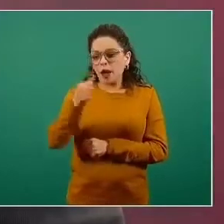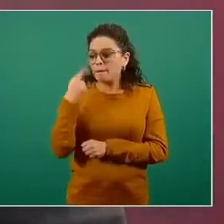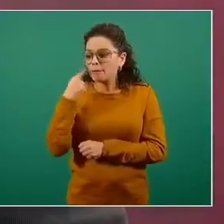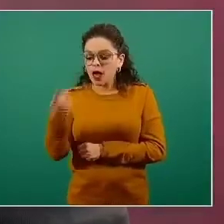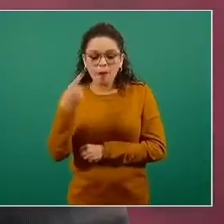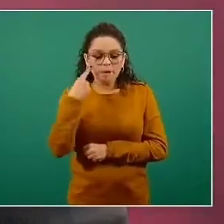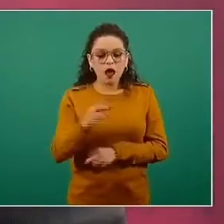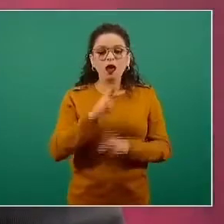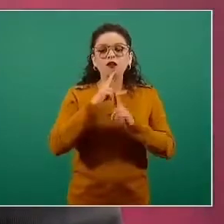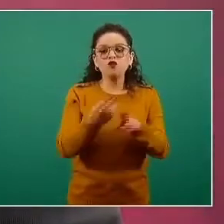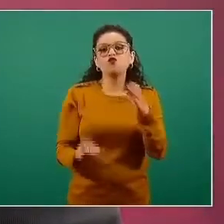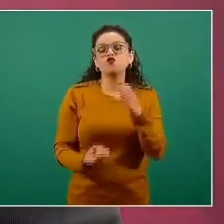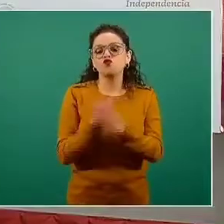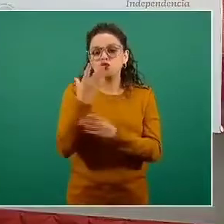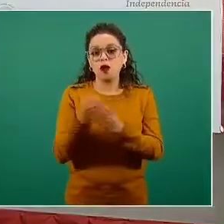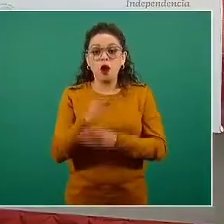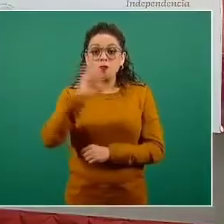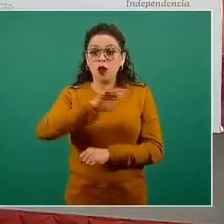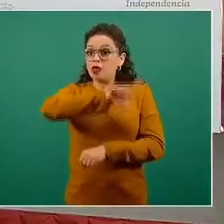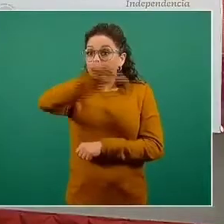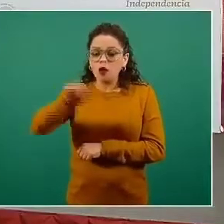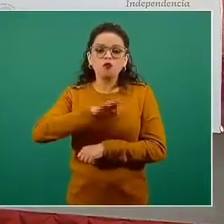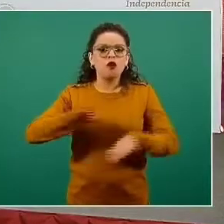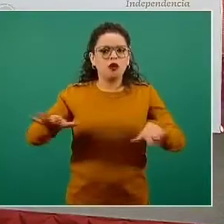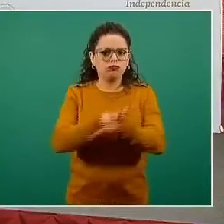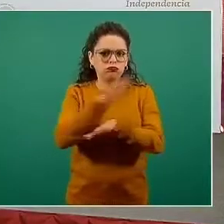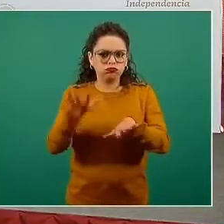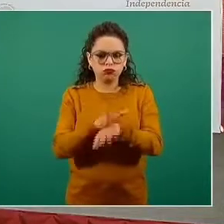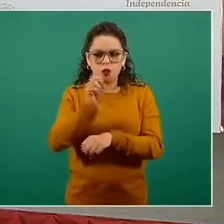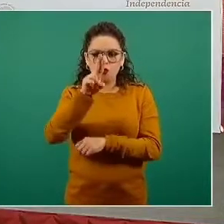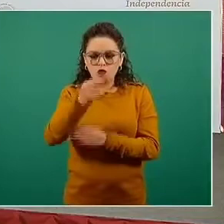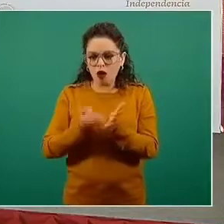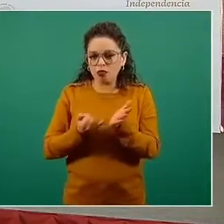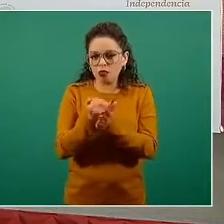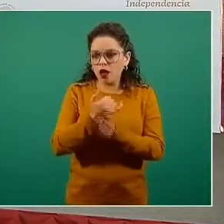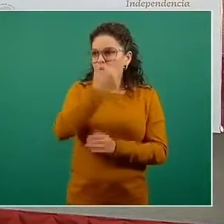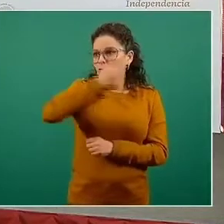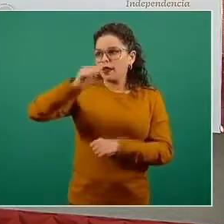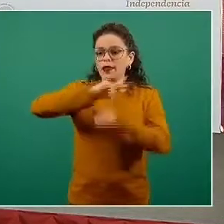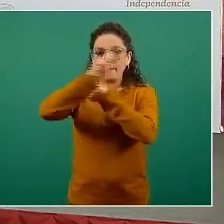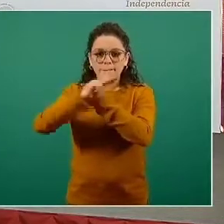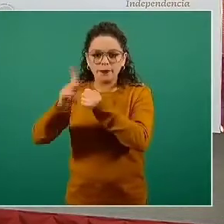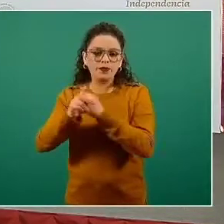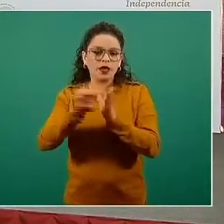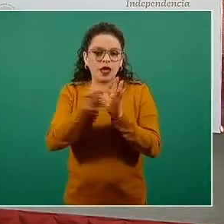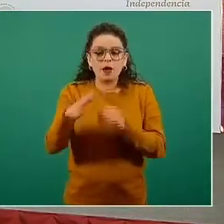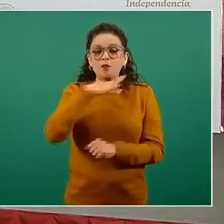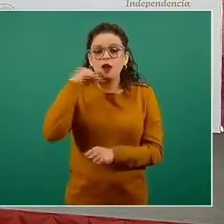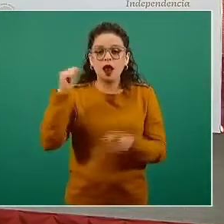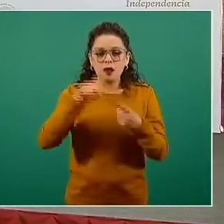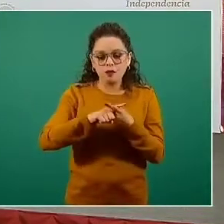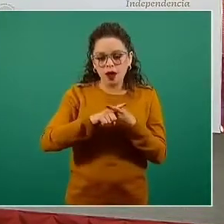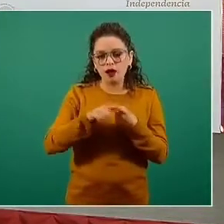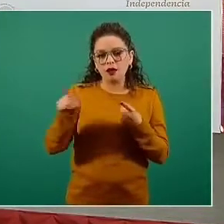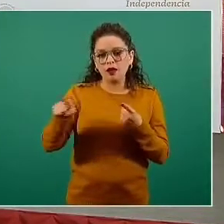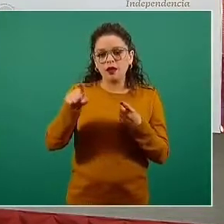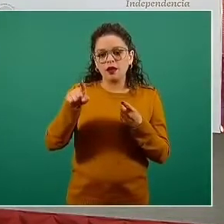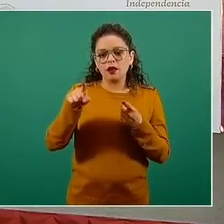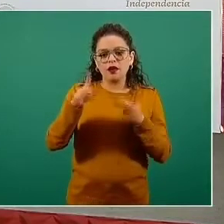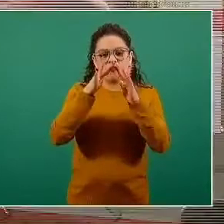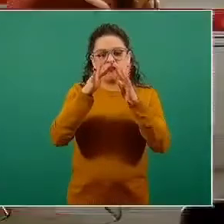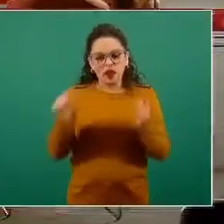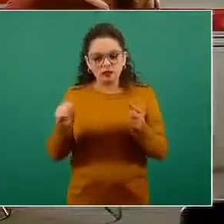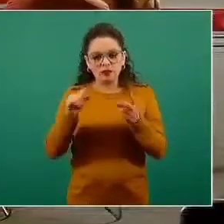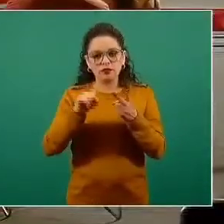que en su momento podrían modificar las decisiones que han tomado algunos países, ciertamente Alemania, Francia, Bélgica, son algunos de